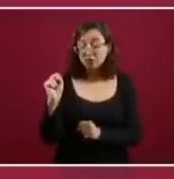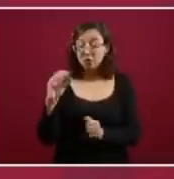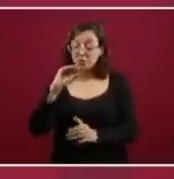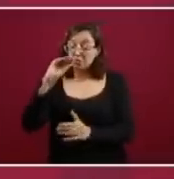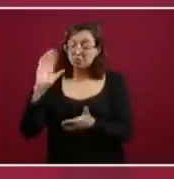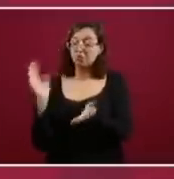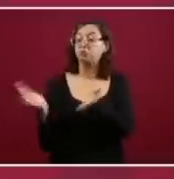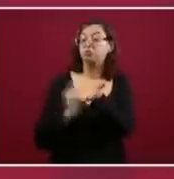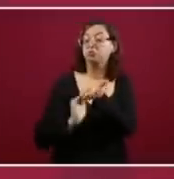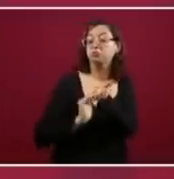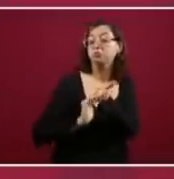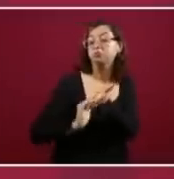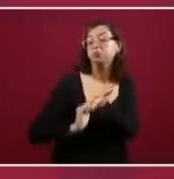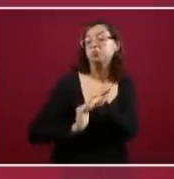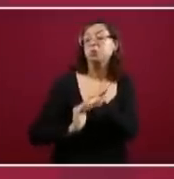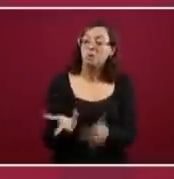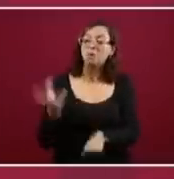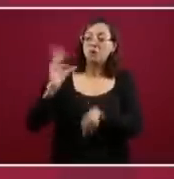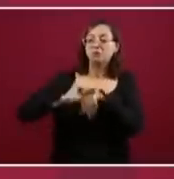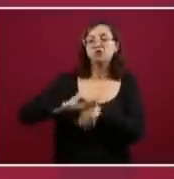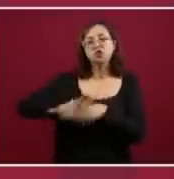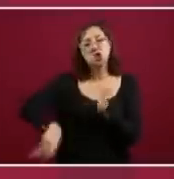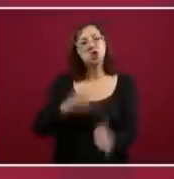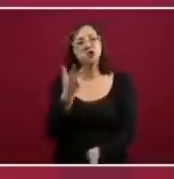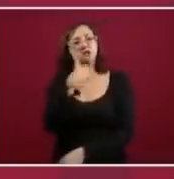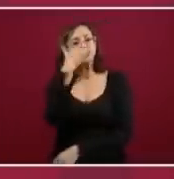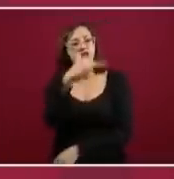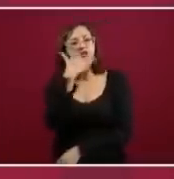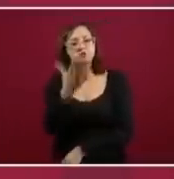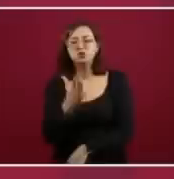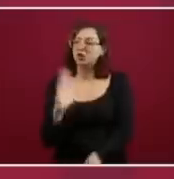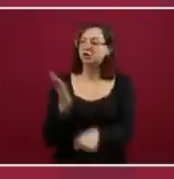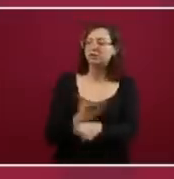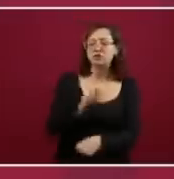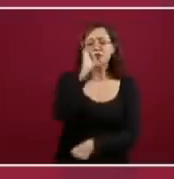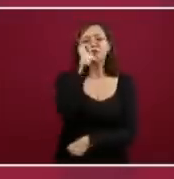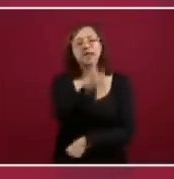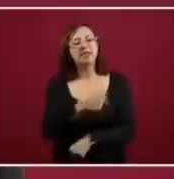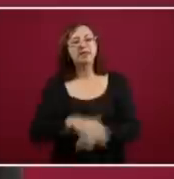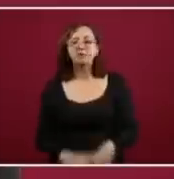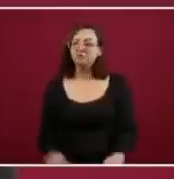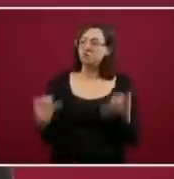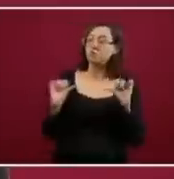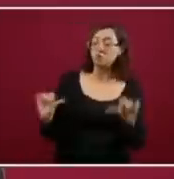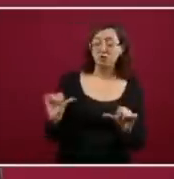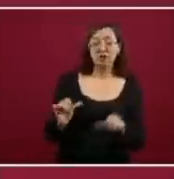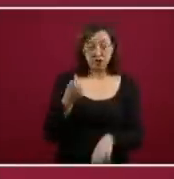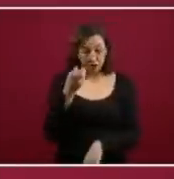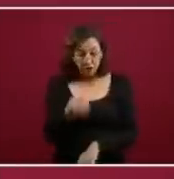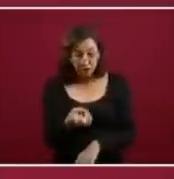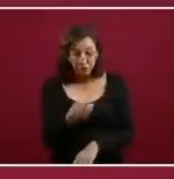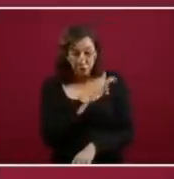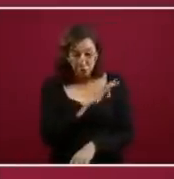para qué sigue habiendo impunidad y para que sigan robando